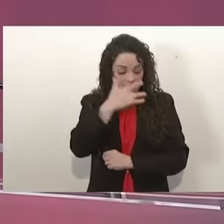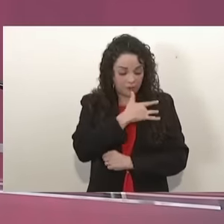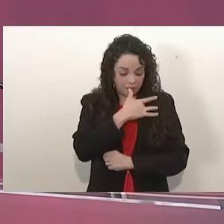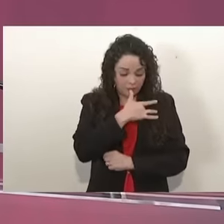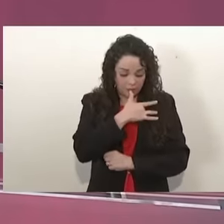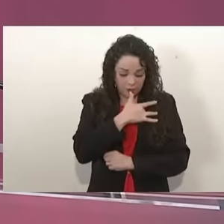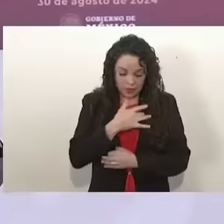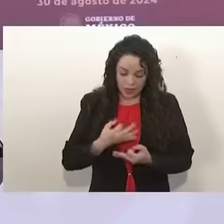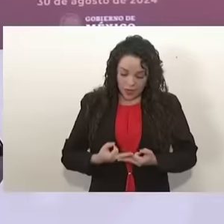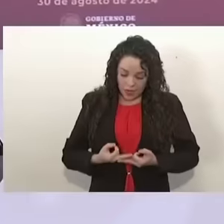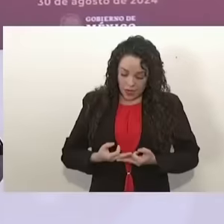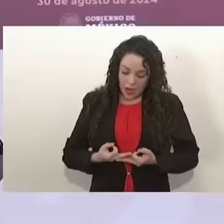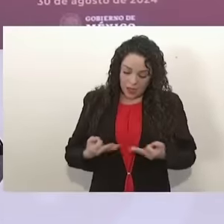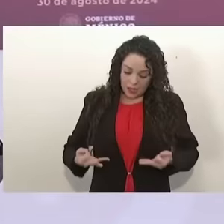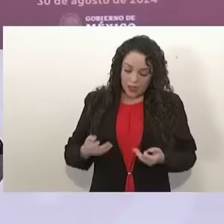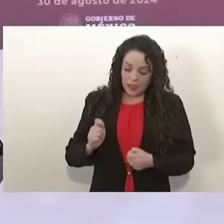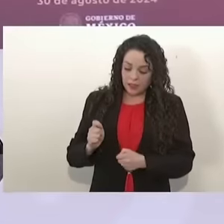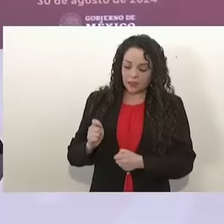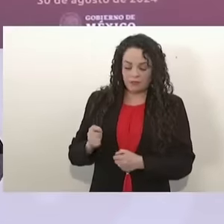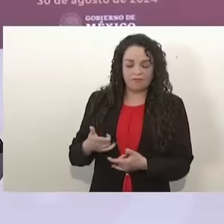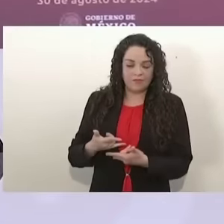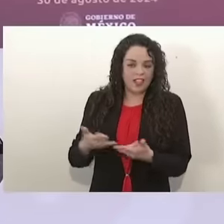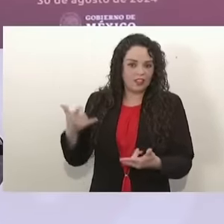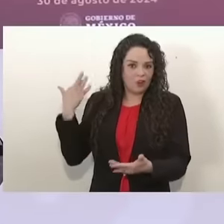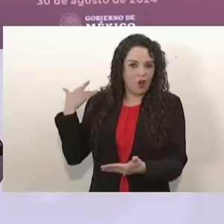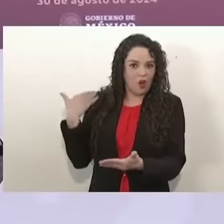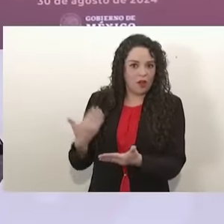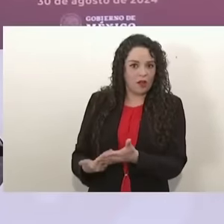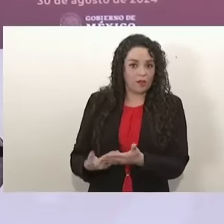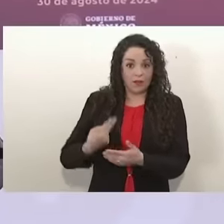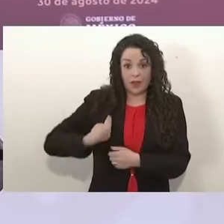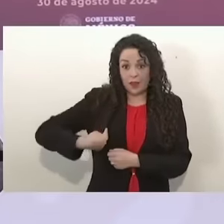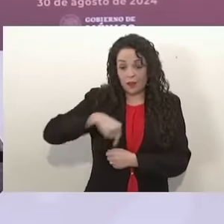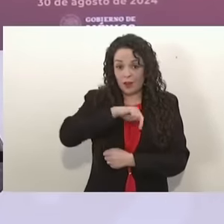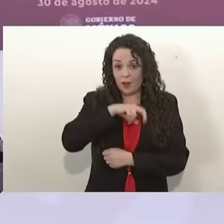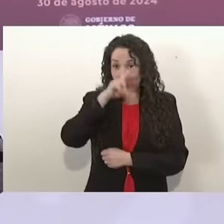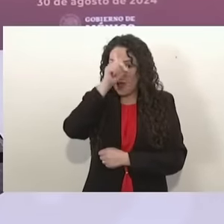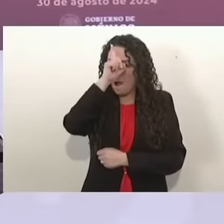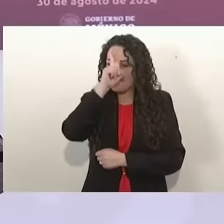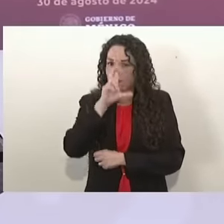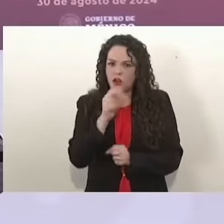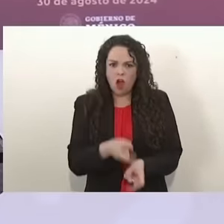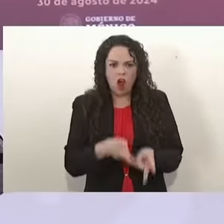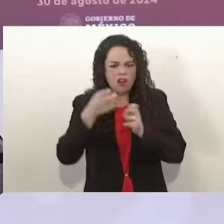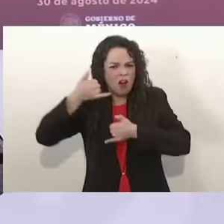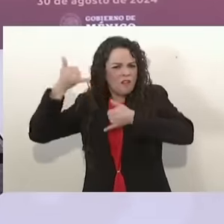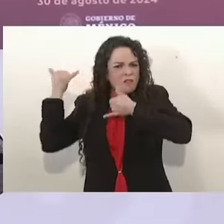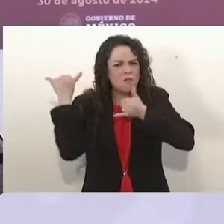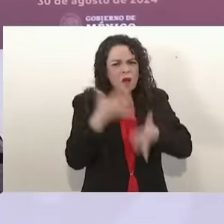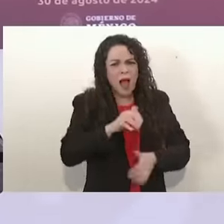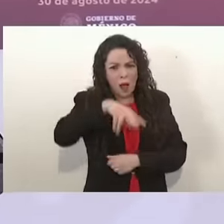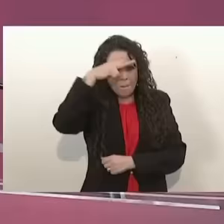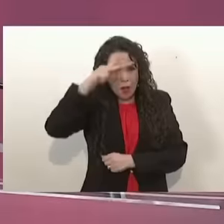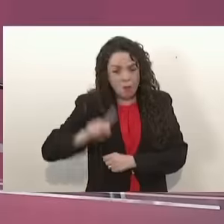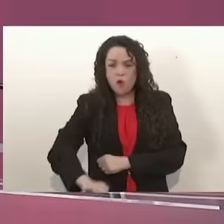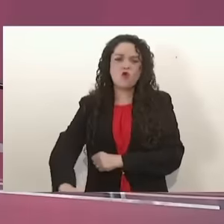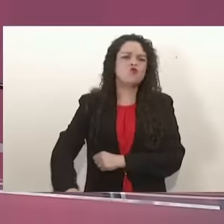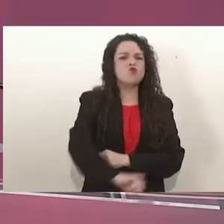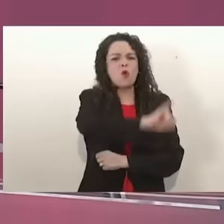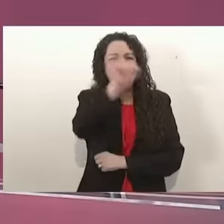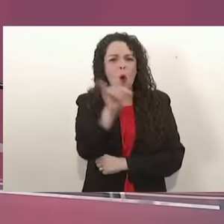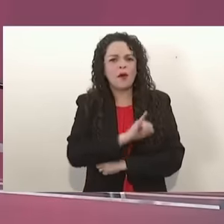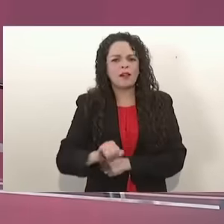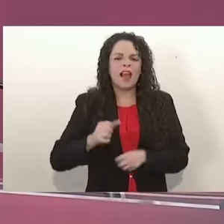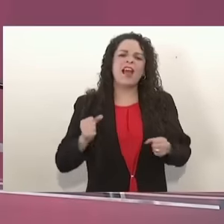historia. Nosotros no mentimos, no robamos y nunca vamos a traicionar al pueblo de México. ¡Que viva